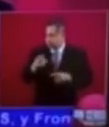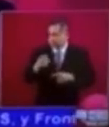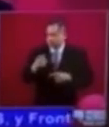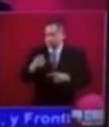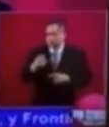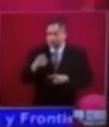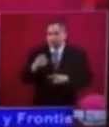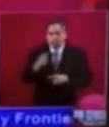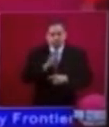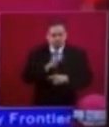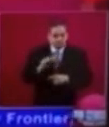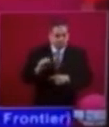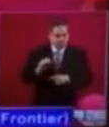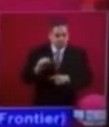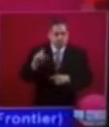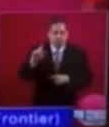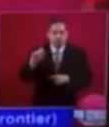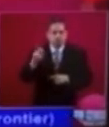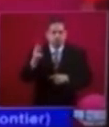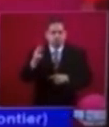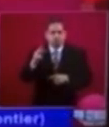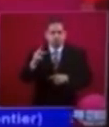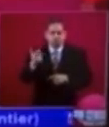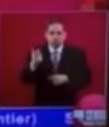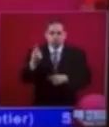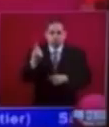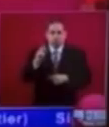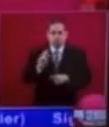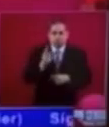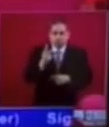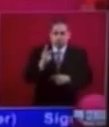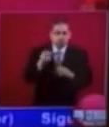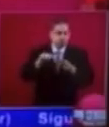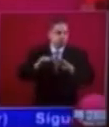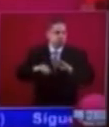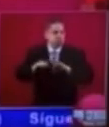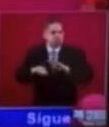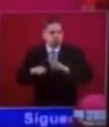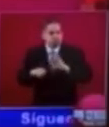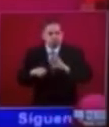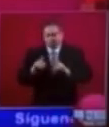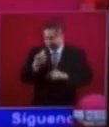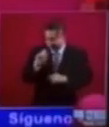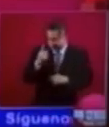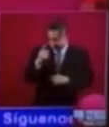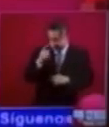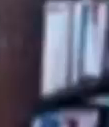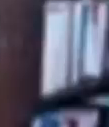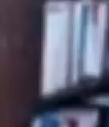y que se han beneficiado históricamente con carretadas de billetes en los gobiernos anteriores.